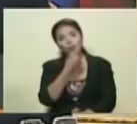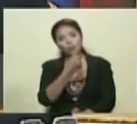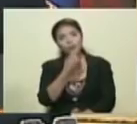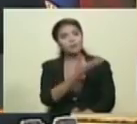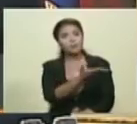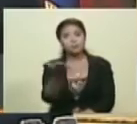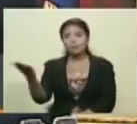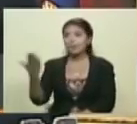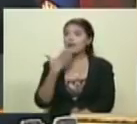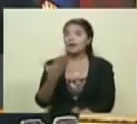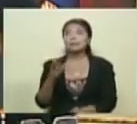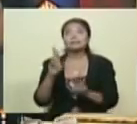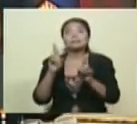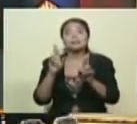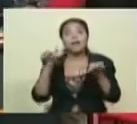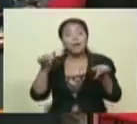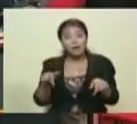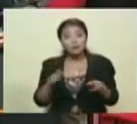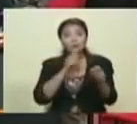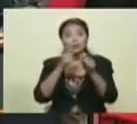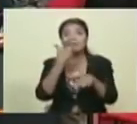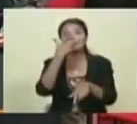sociales. Espero que esta jornada de